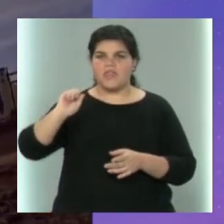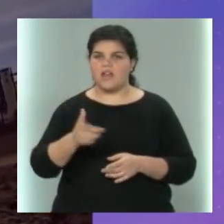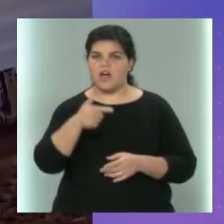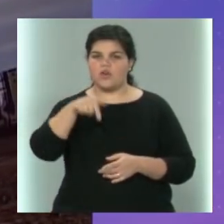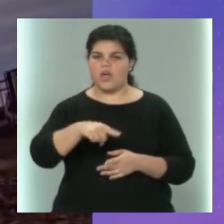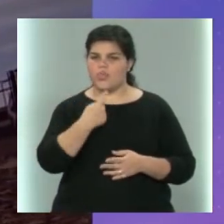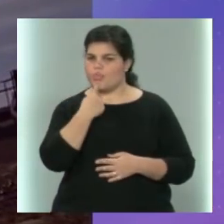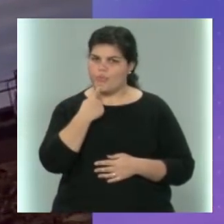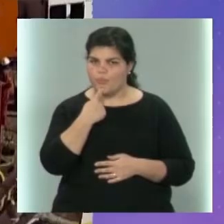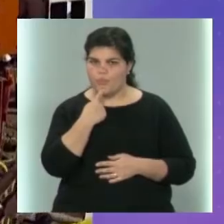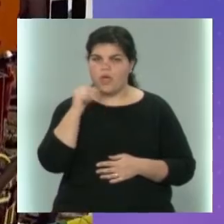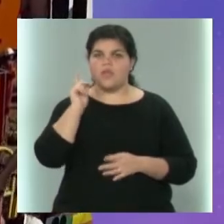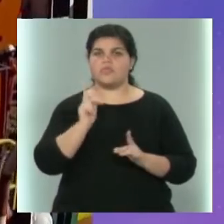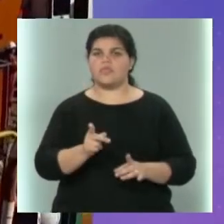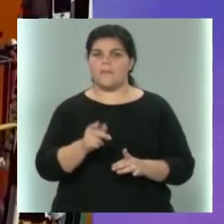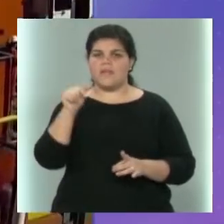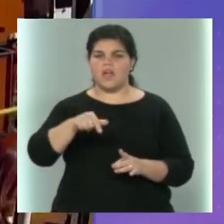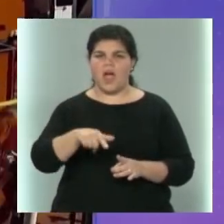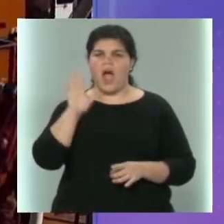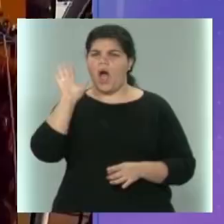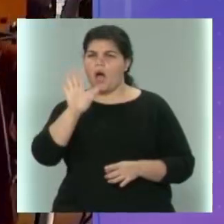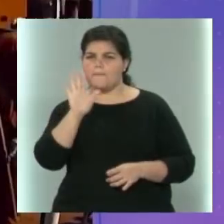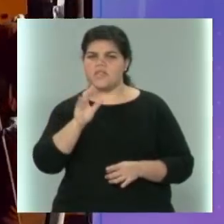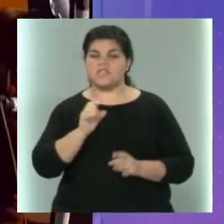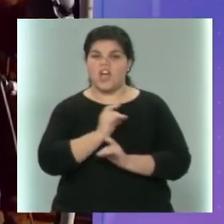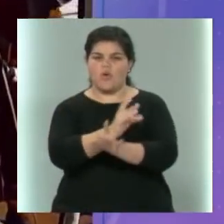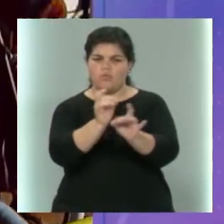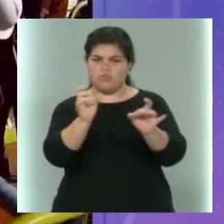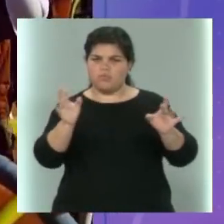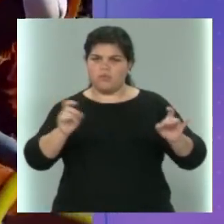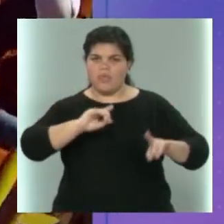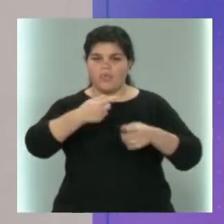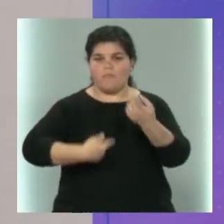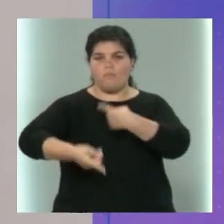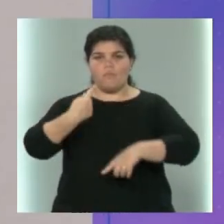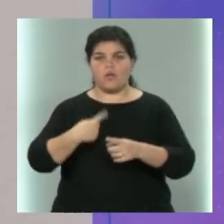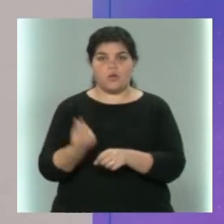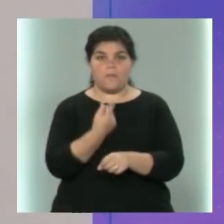genera dudas y sobre todo la amenaza de una contaminación difícil de revertir.